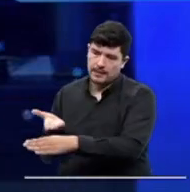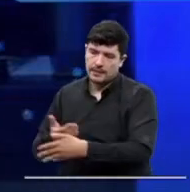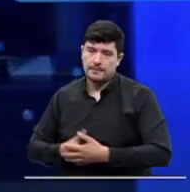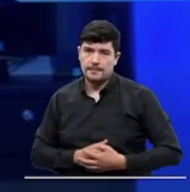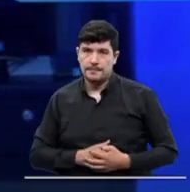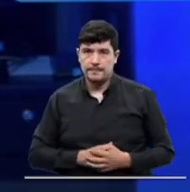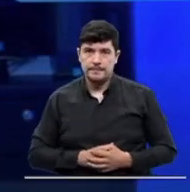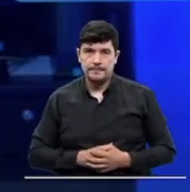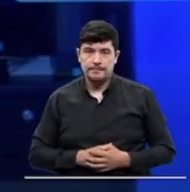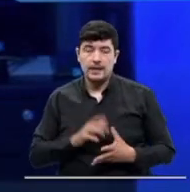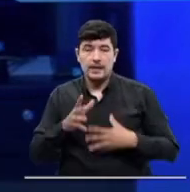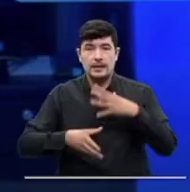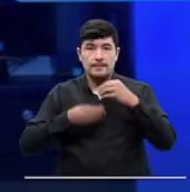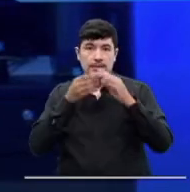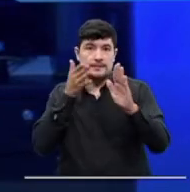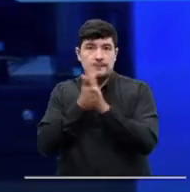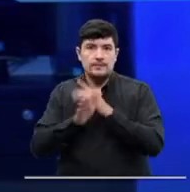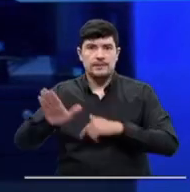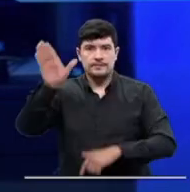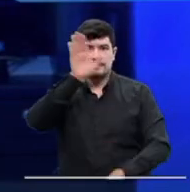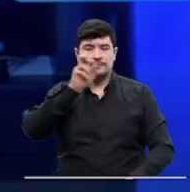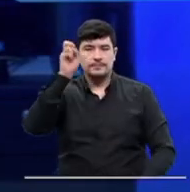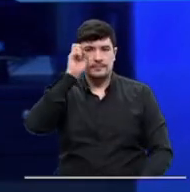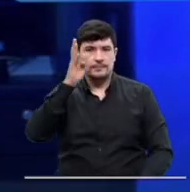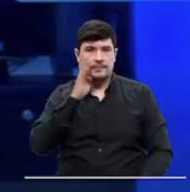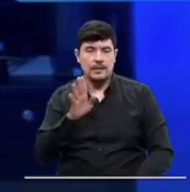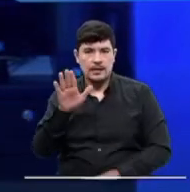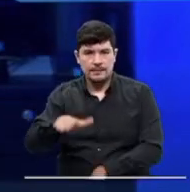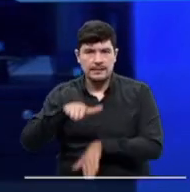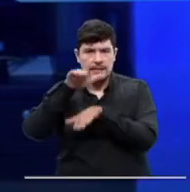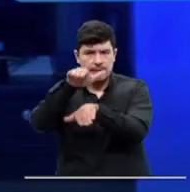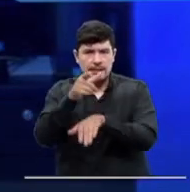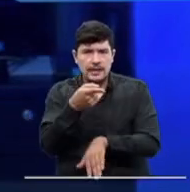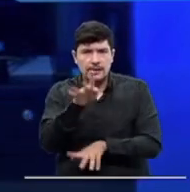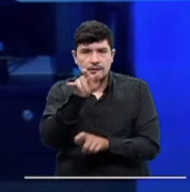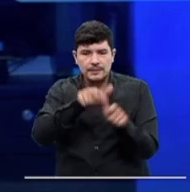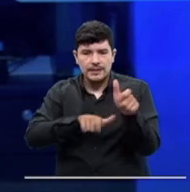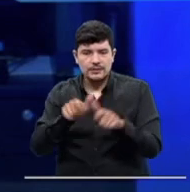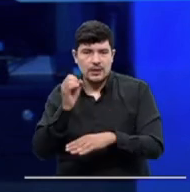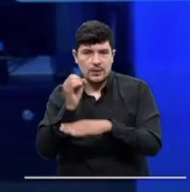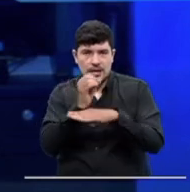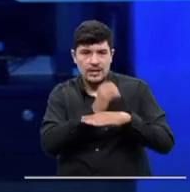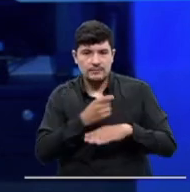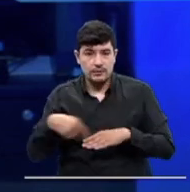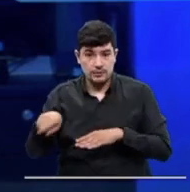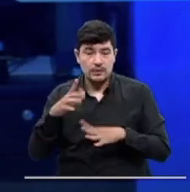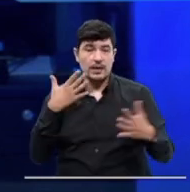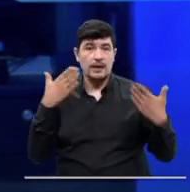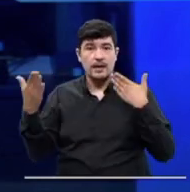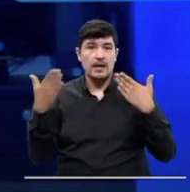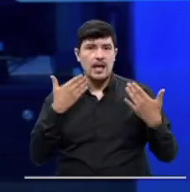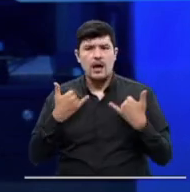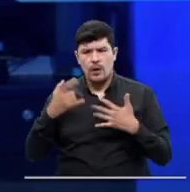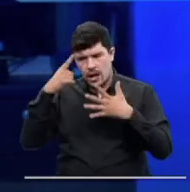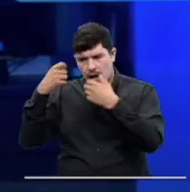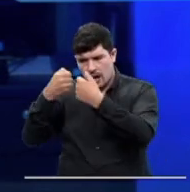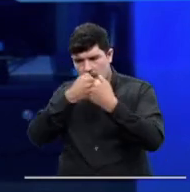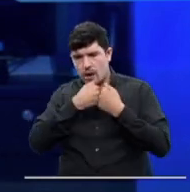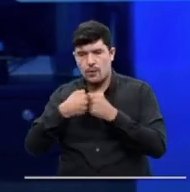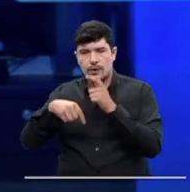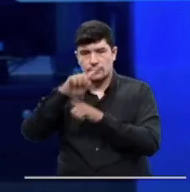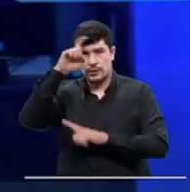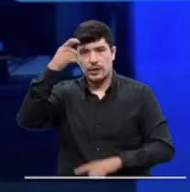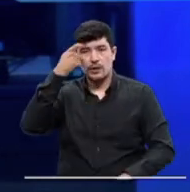Seguimos con información de Norte de Santander porque representantes de 14 organizaciones campesinas del Catatumbo llegaron a un consenso con el